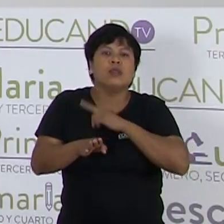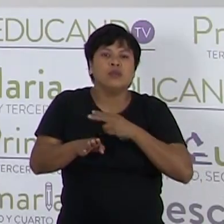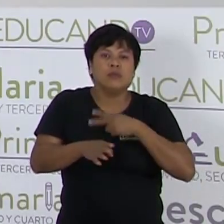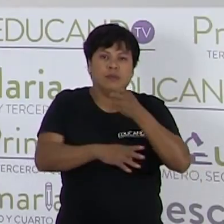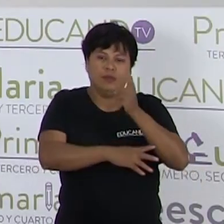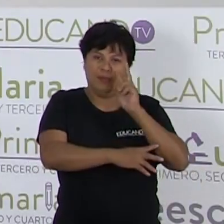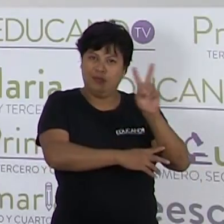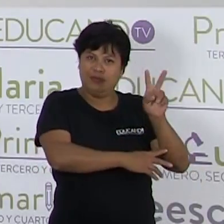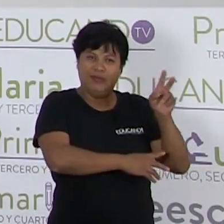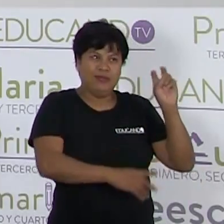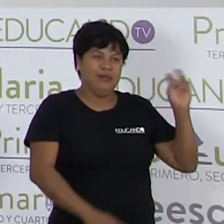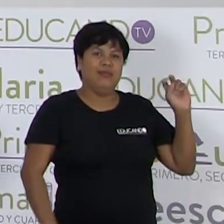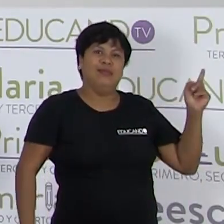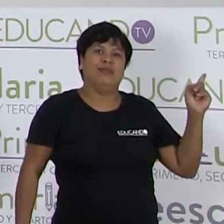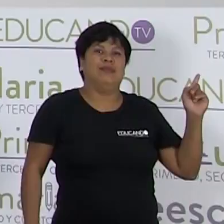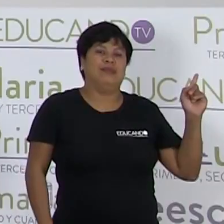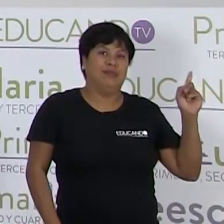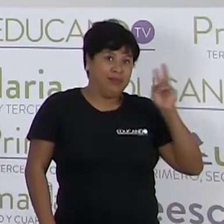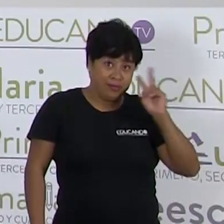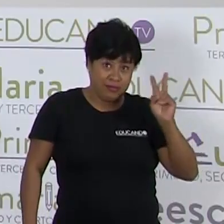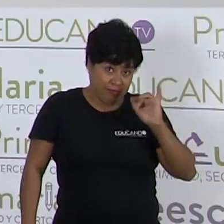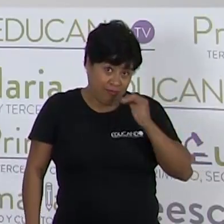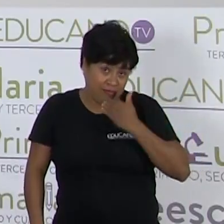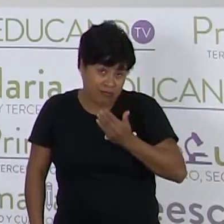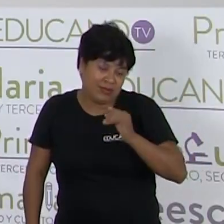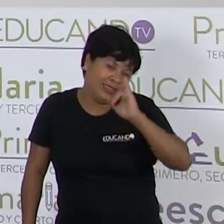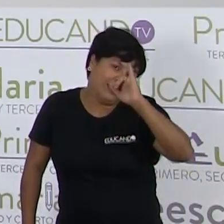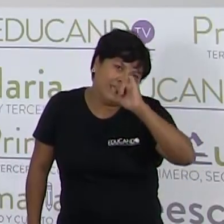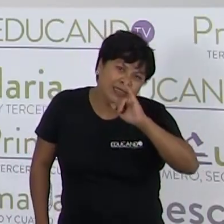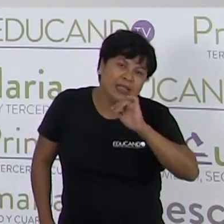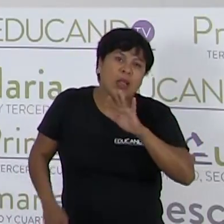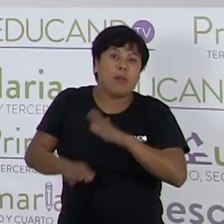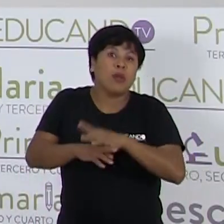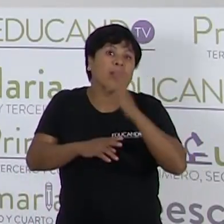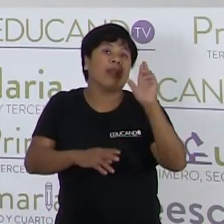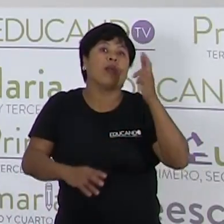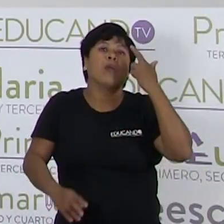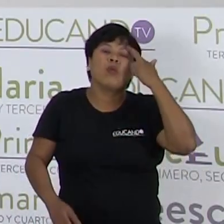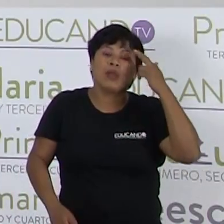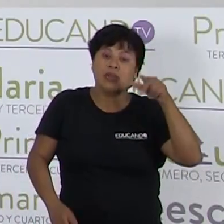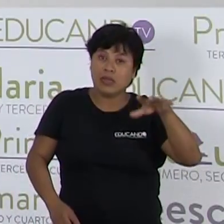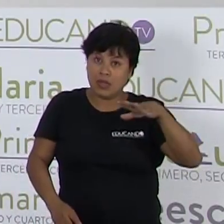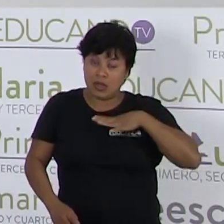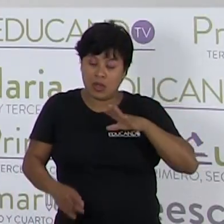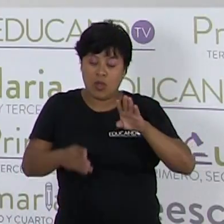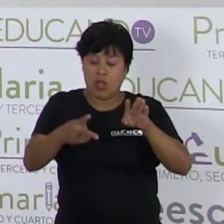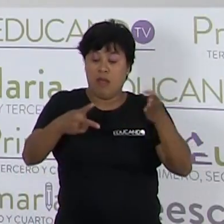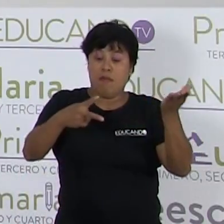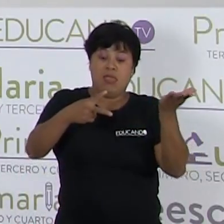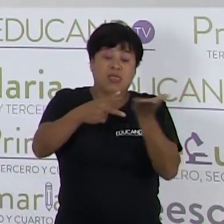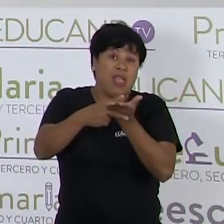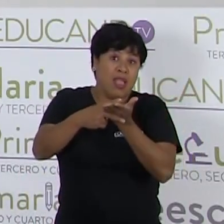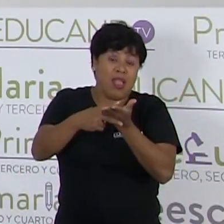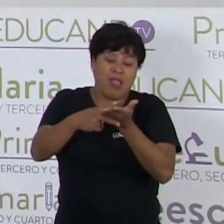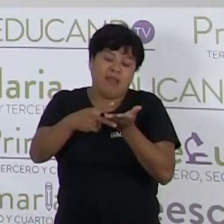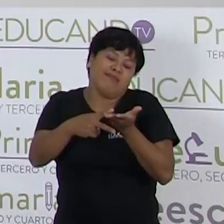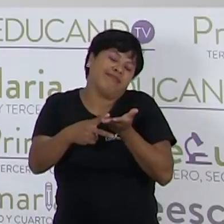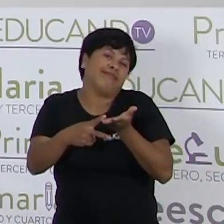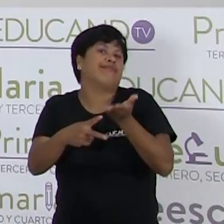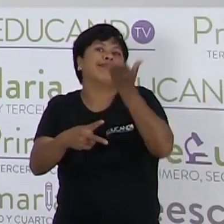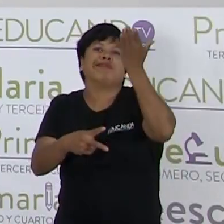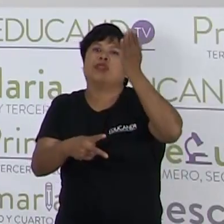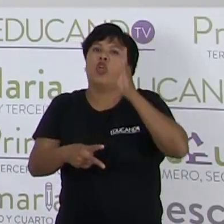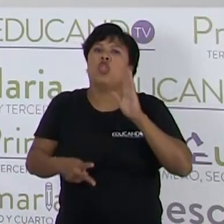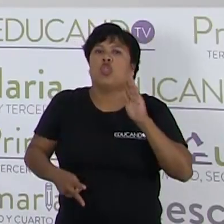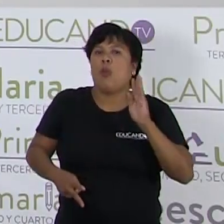este. ¿Será? ¿Tú qué dices? Claro que sí, porque recuerda que si pasa de la mitad ya sería más de